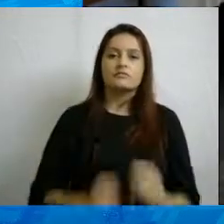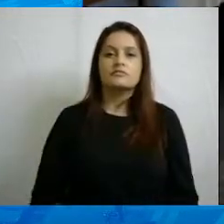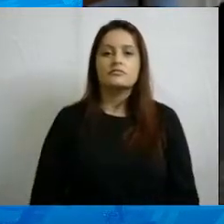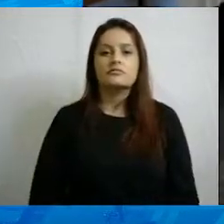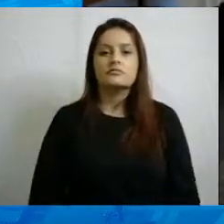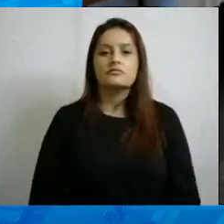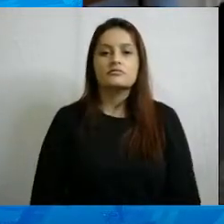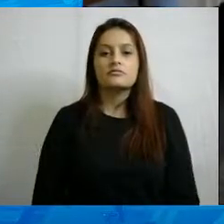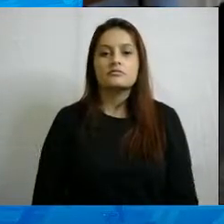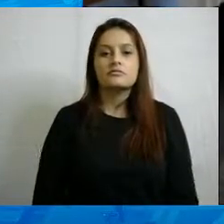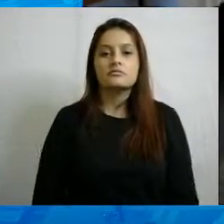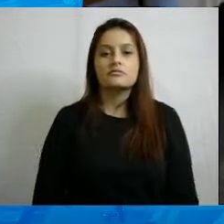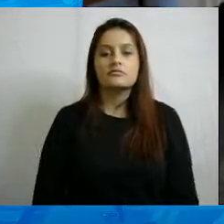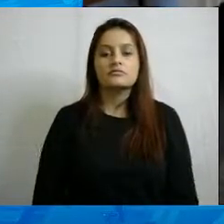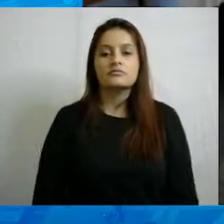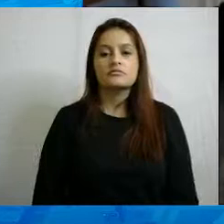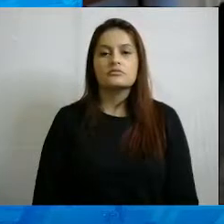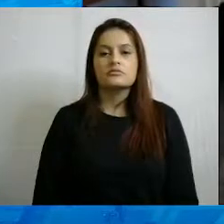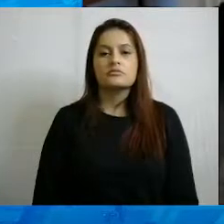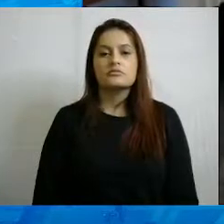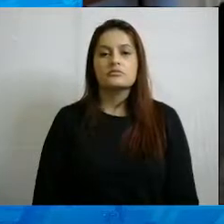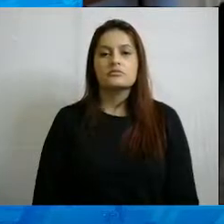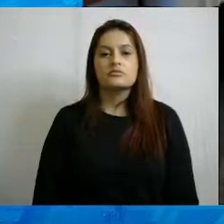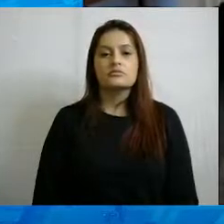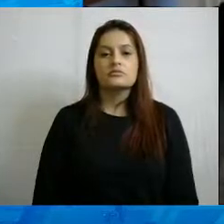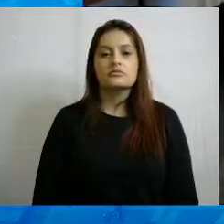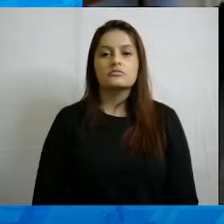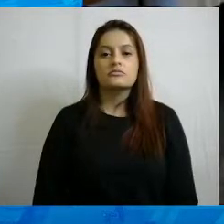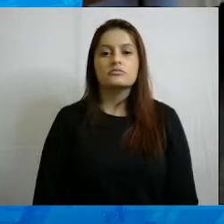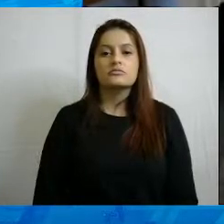Ya, pasamos a la segunda, que responde a inversiones Duba Fox.